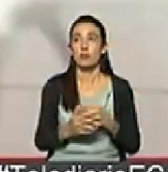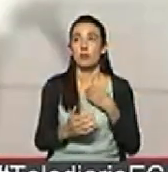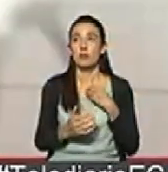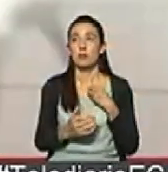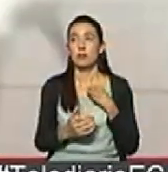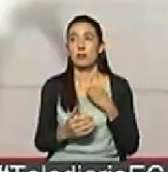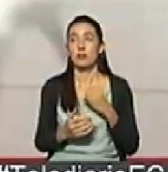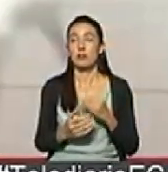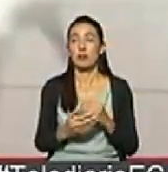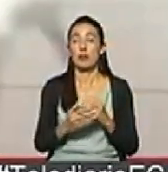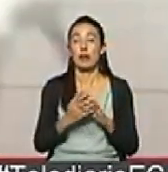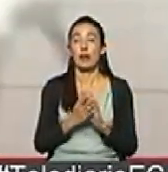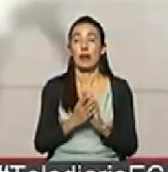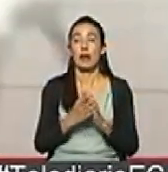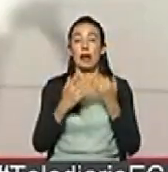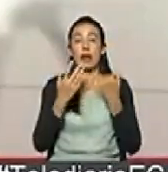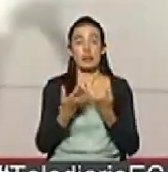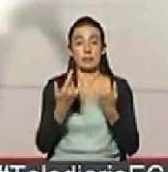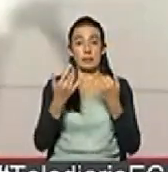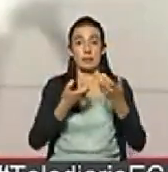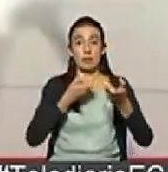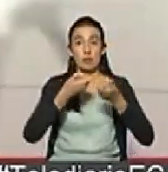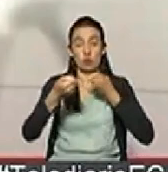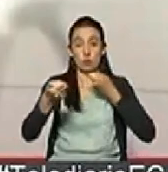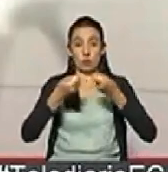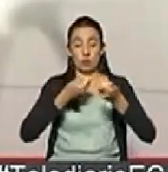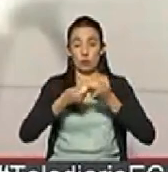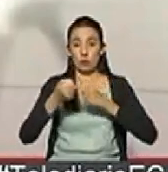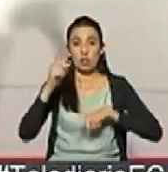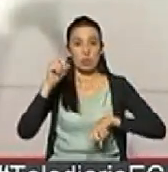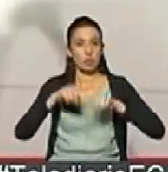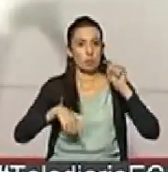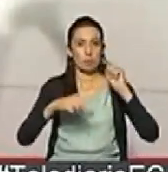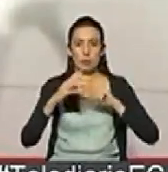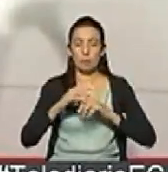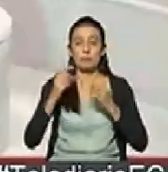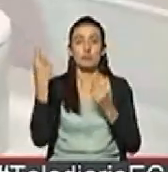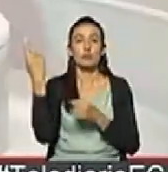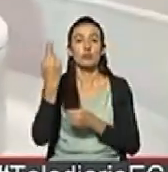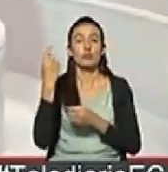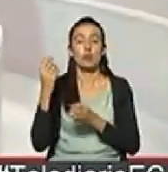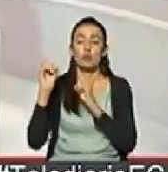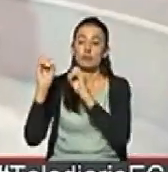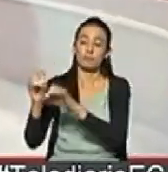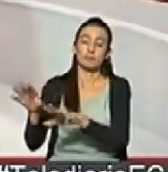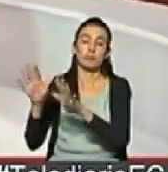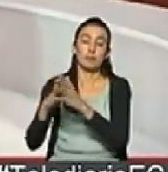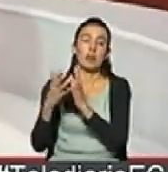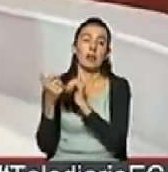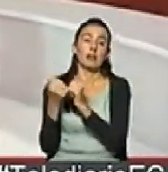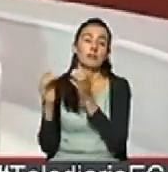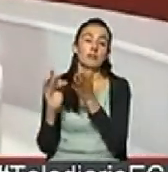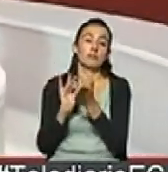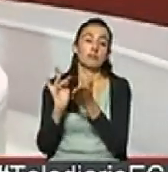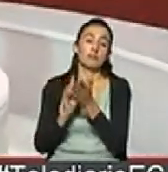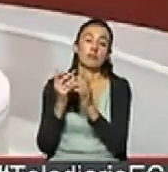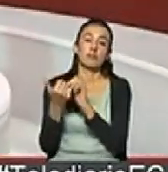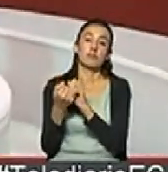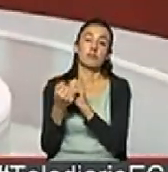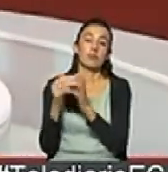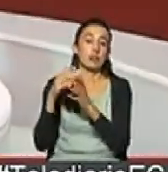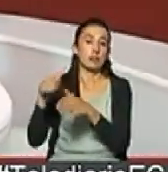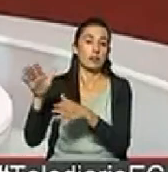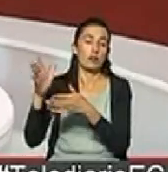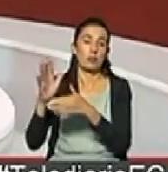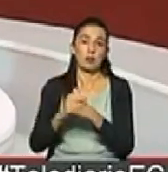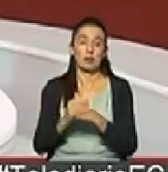ahí es donde entra entonces el control. No podemos tampoco dejar a los chicos, lógicamente, con el teléfono para que pueda en todo momento